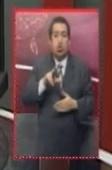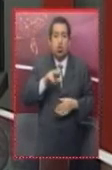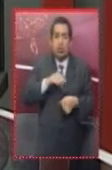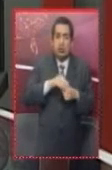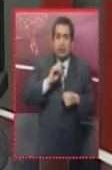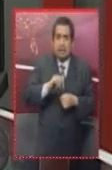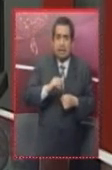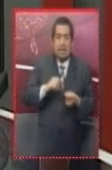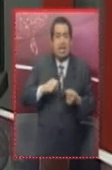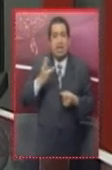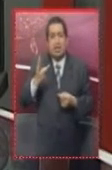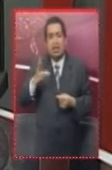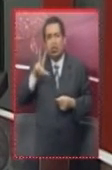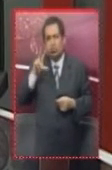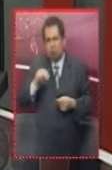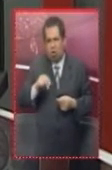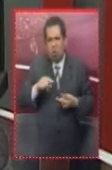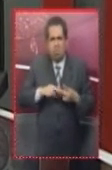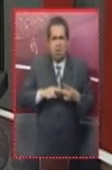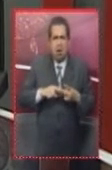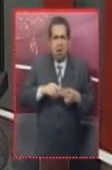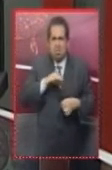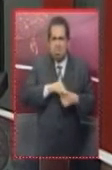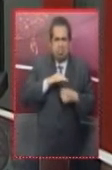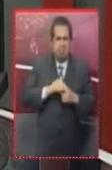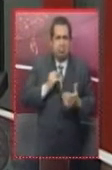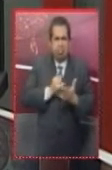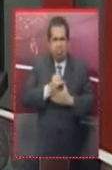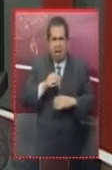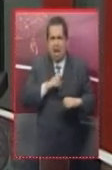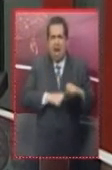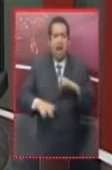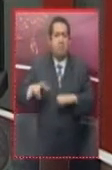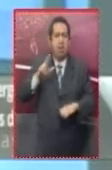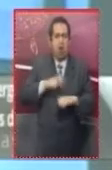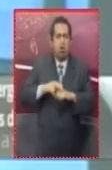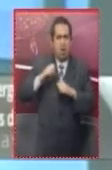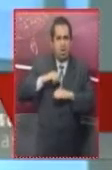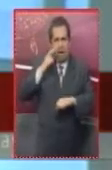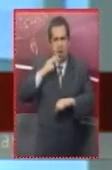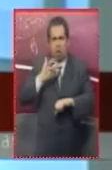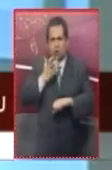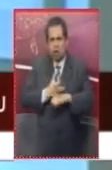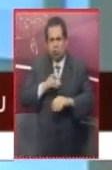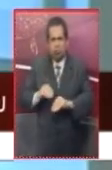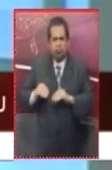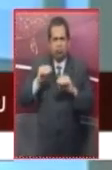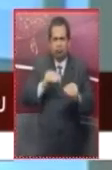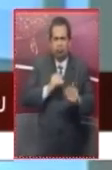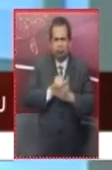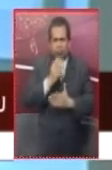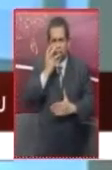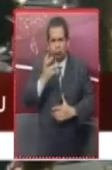3 en contra el dictamen por el cual se ratificó a Miguel Basáñez Ebergenyi como embajador de México en Estados